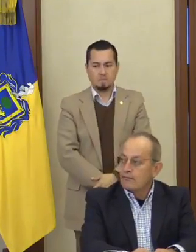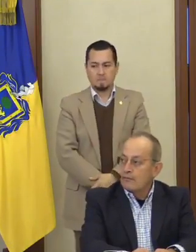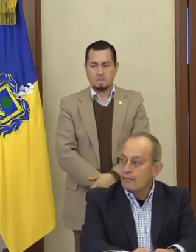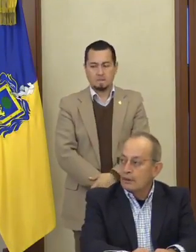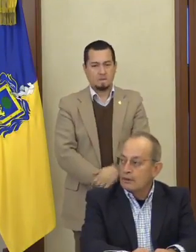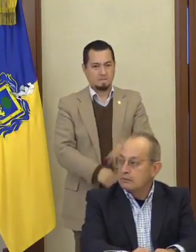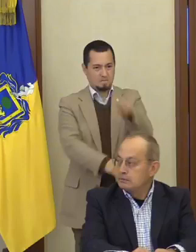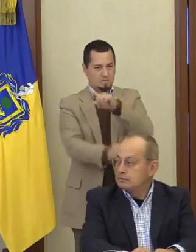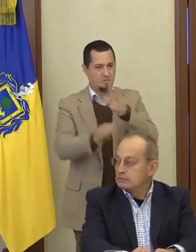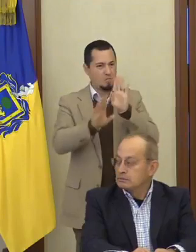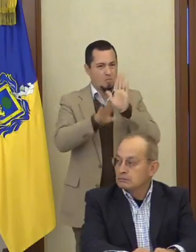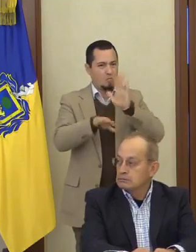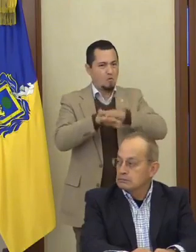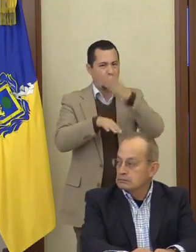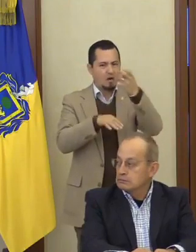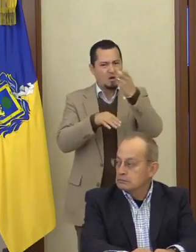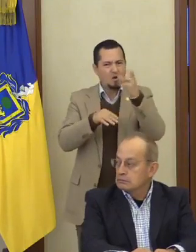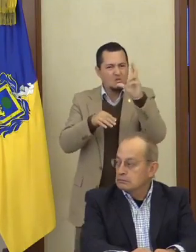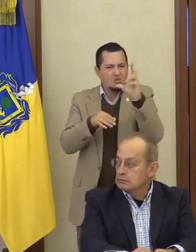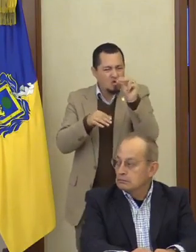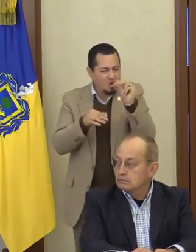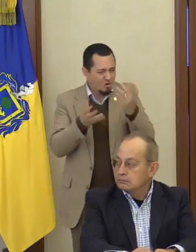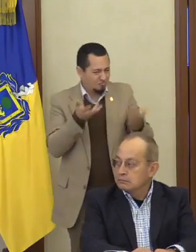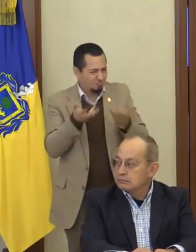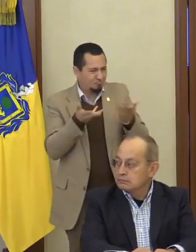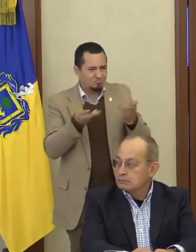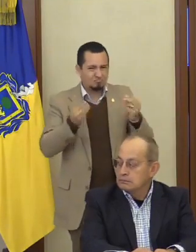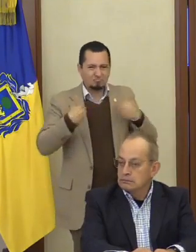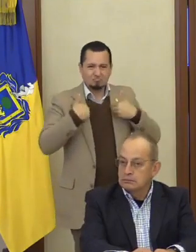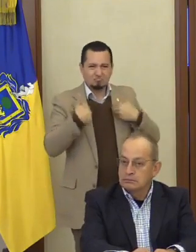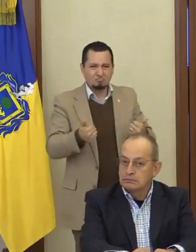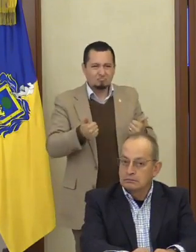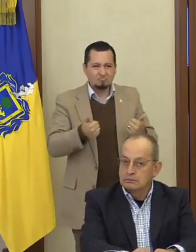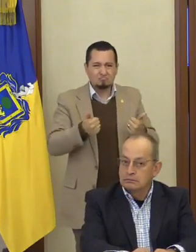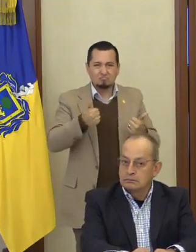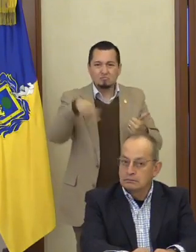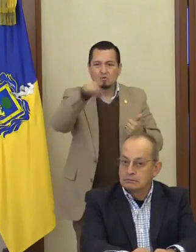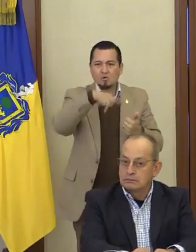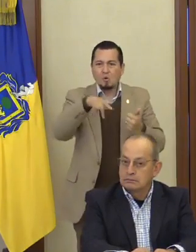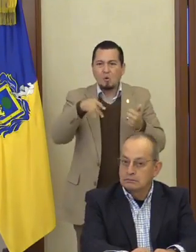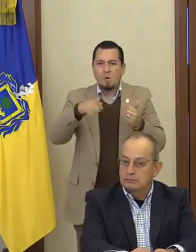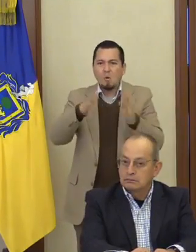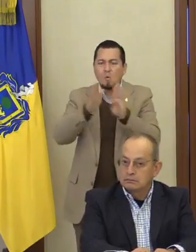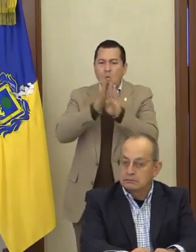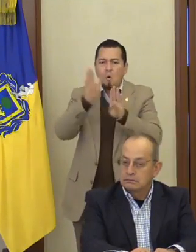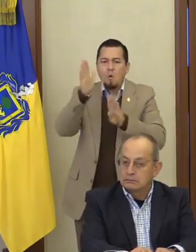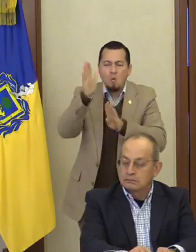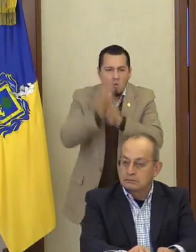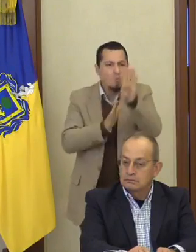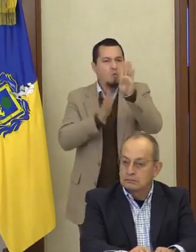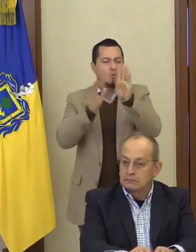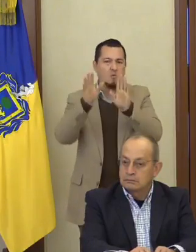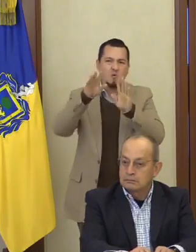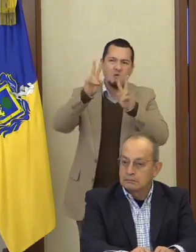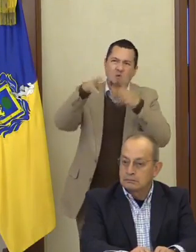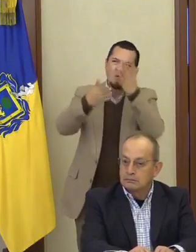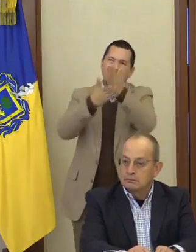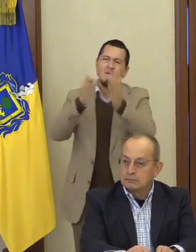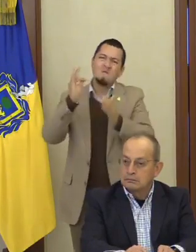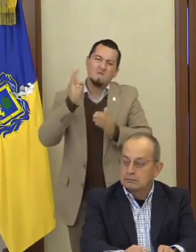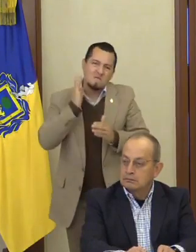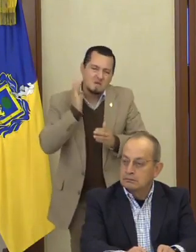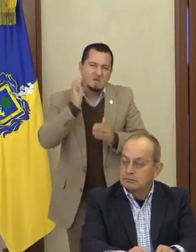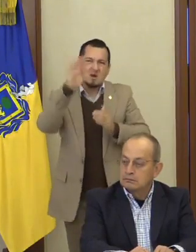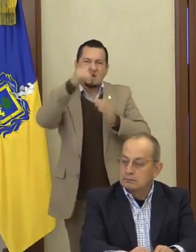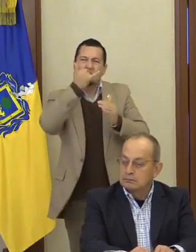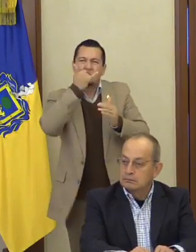a ver si explica por qué nunca las cifras cuadraban. Cuando, ¿se acuerdan ustedes? En aquellas épocas discutíamos con el fiscal sobre